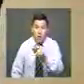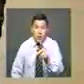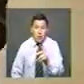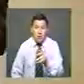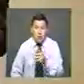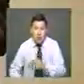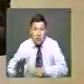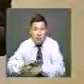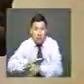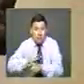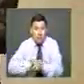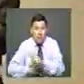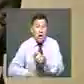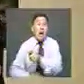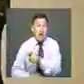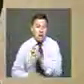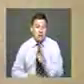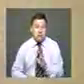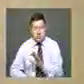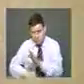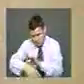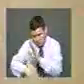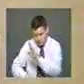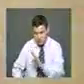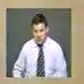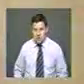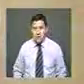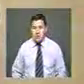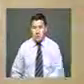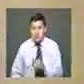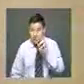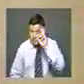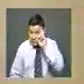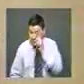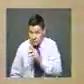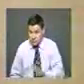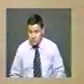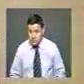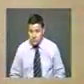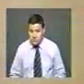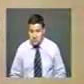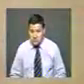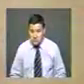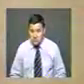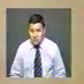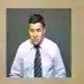finalmente, señor doctor, tiene toda la razón.